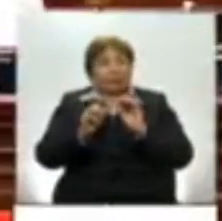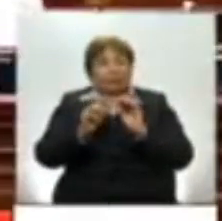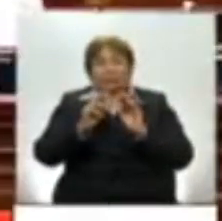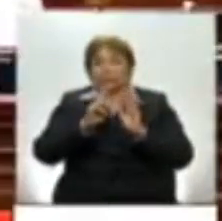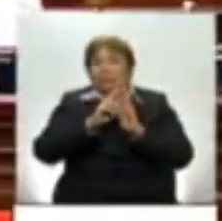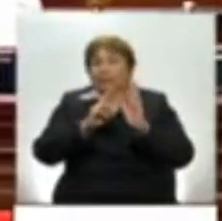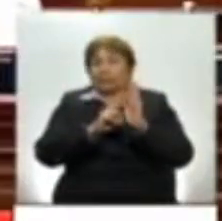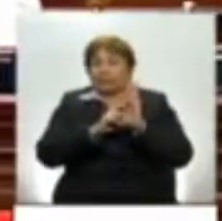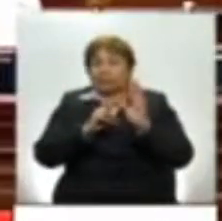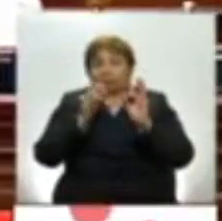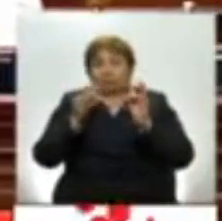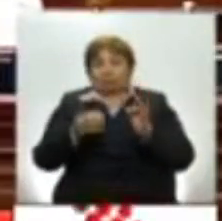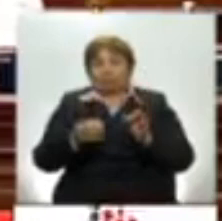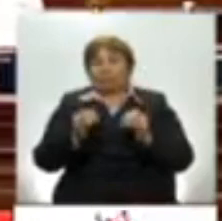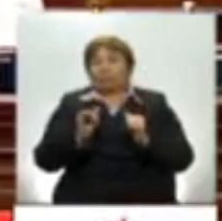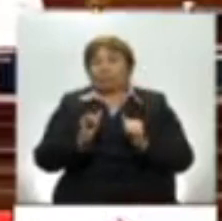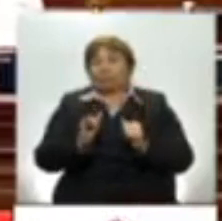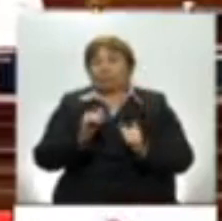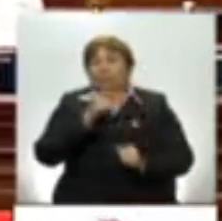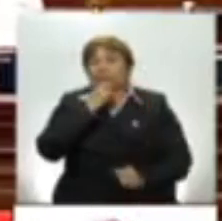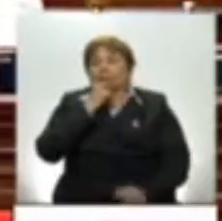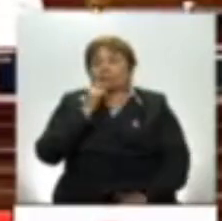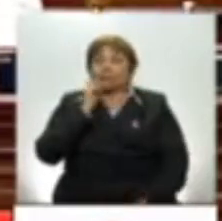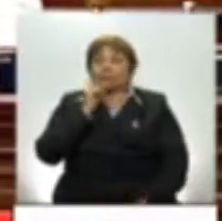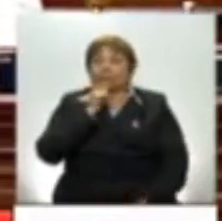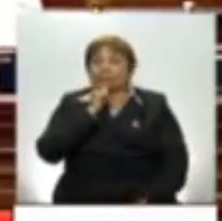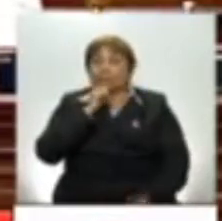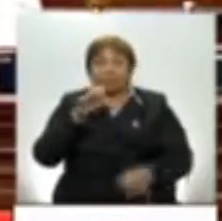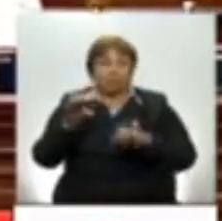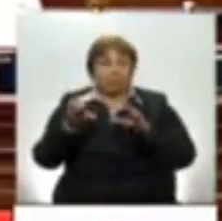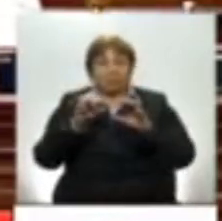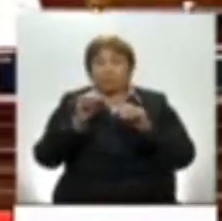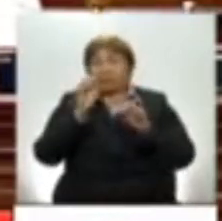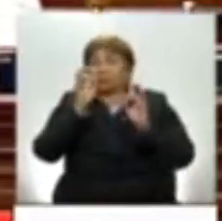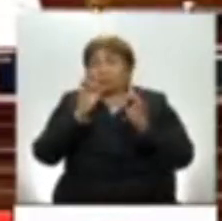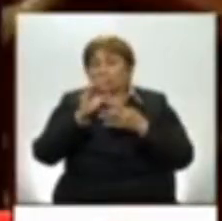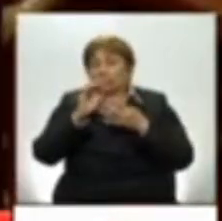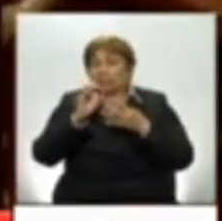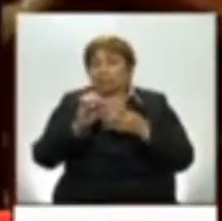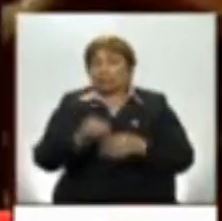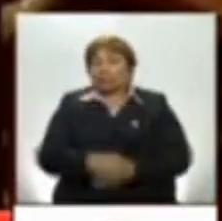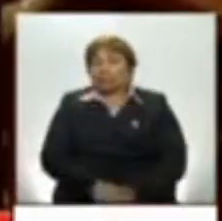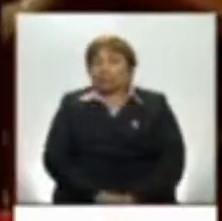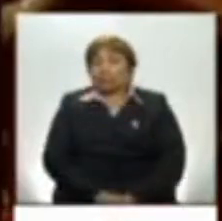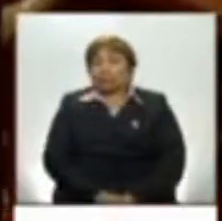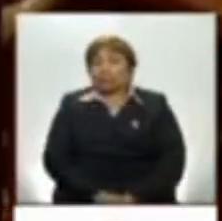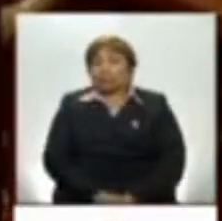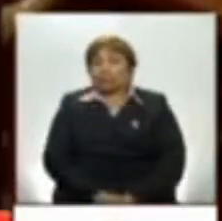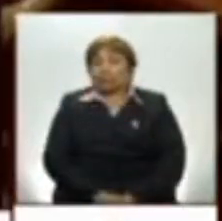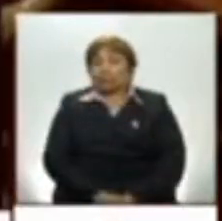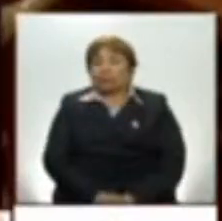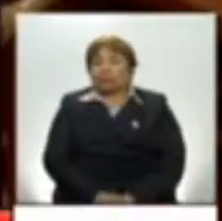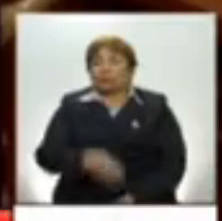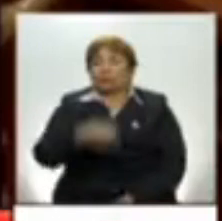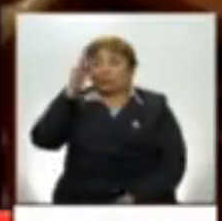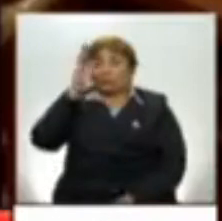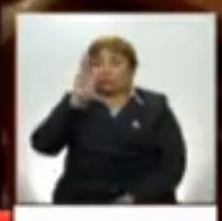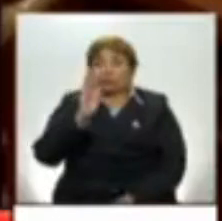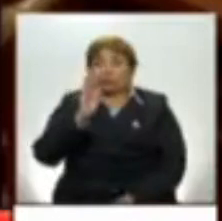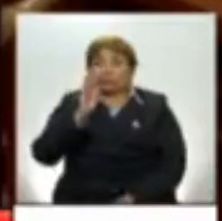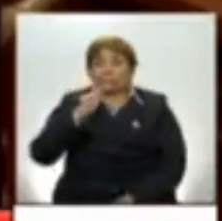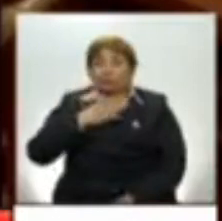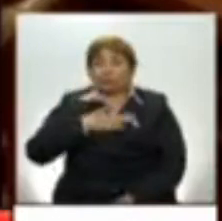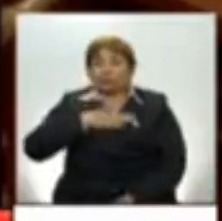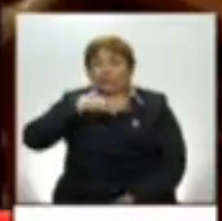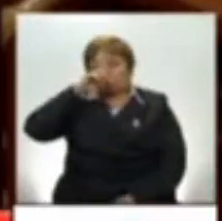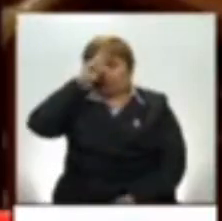y reglamentarias vigentes y guardar secreto en los asuntos así calificados? Por Dios, por